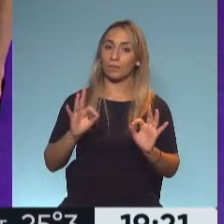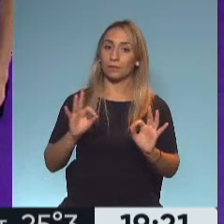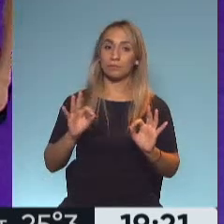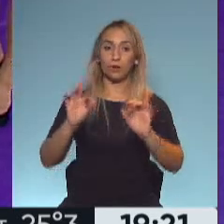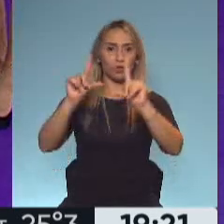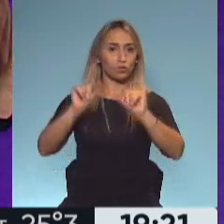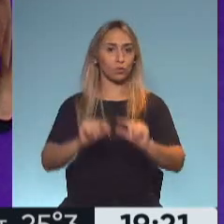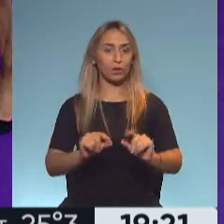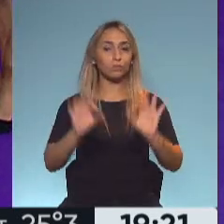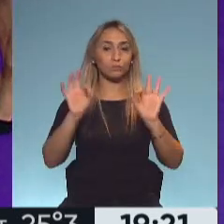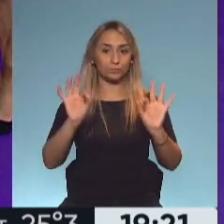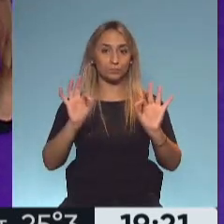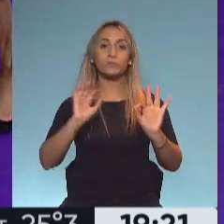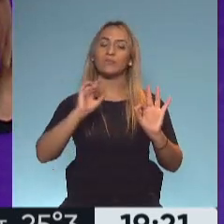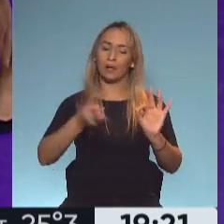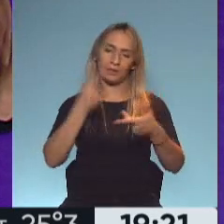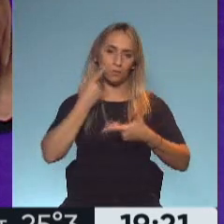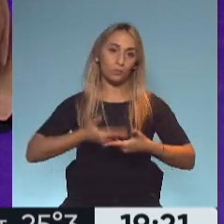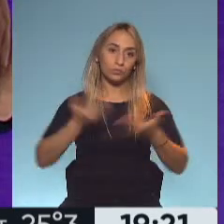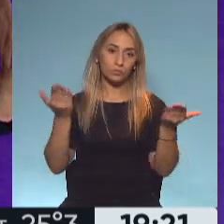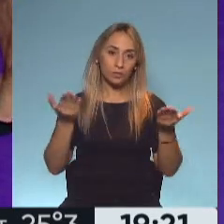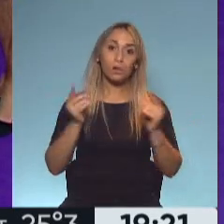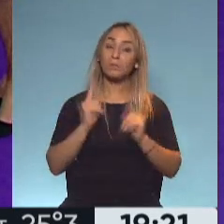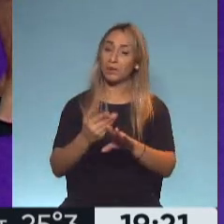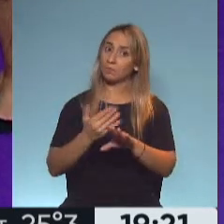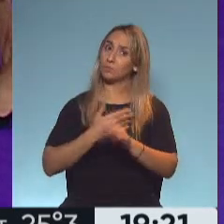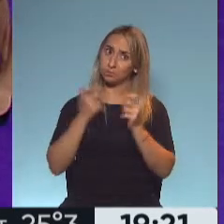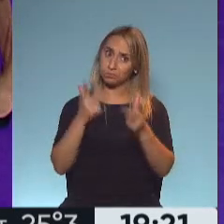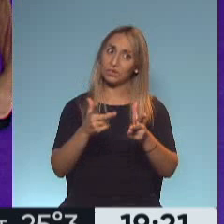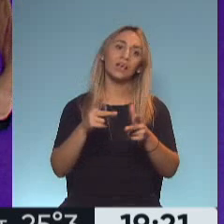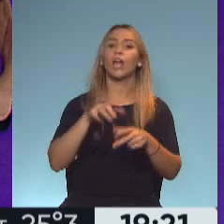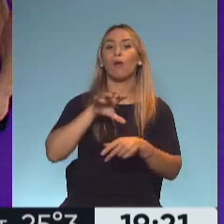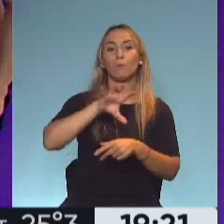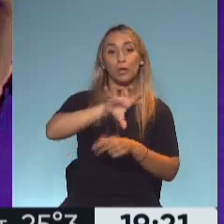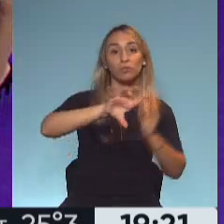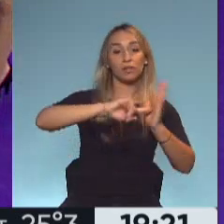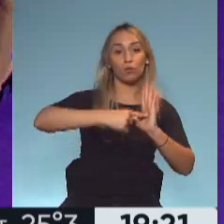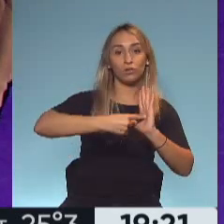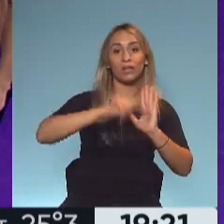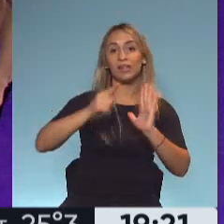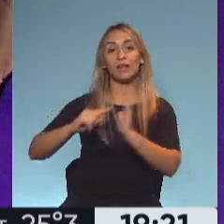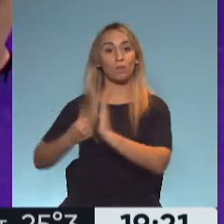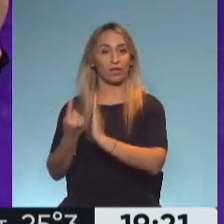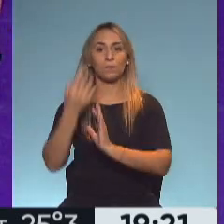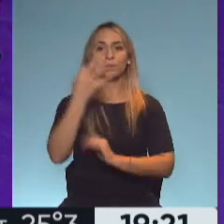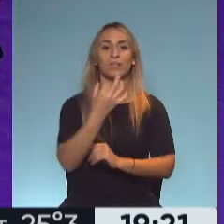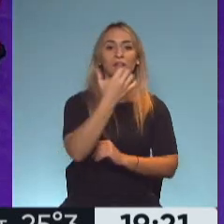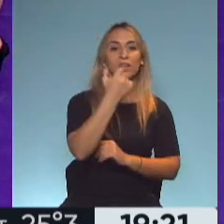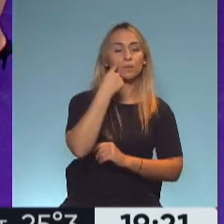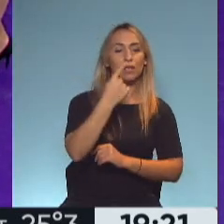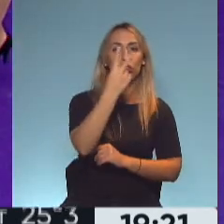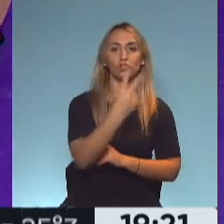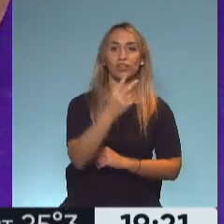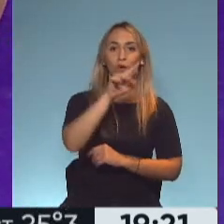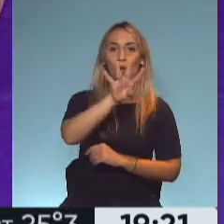estos números, repasamos también lo que veníamos adelantando, la situación en provincia de Buenos Aires y en ciudad.